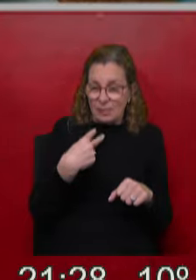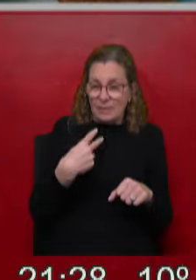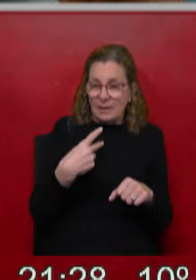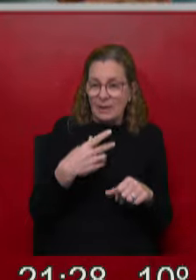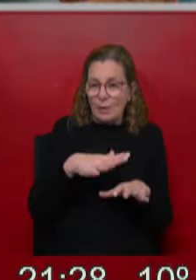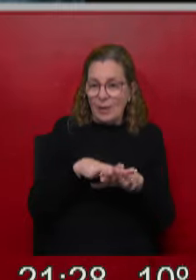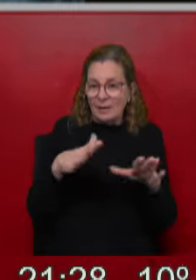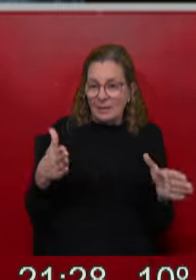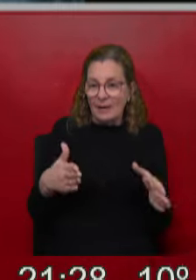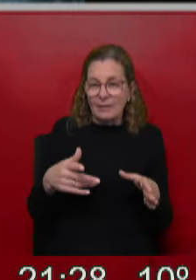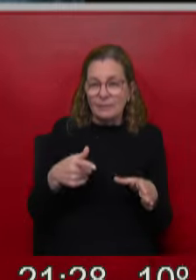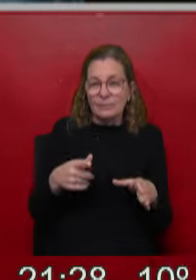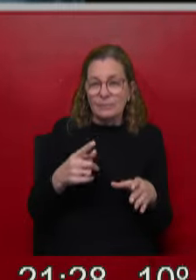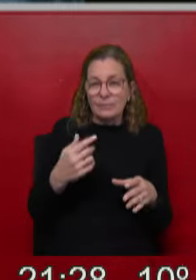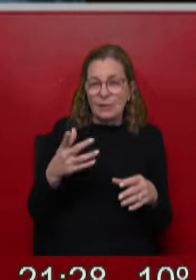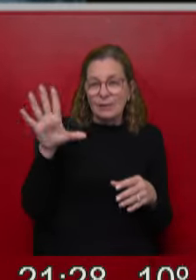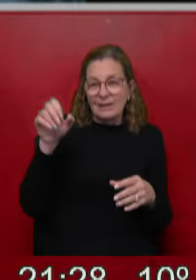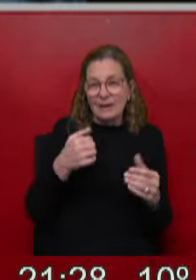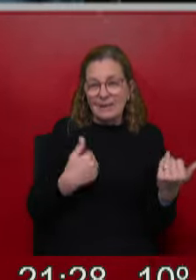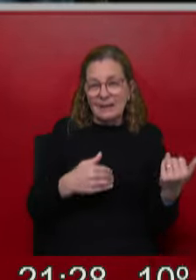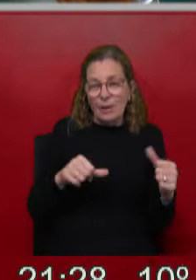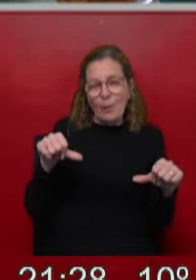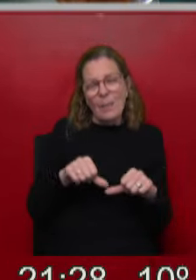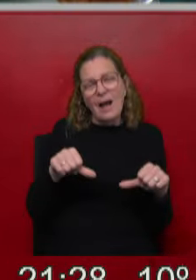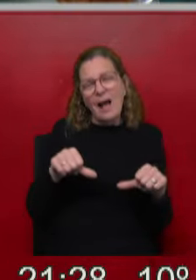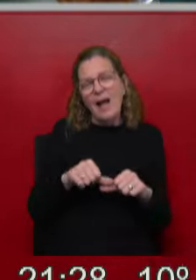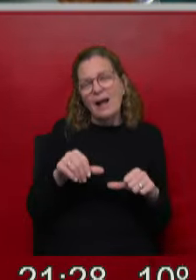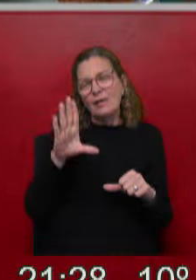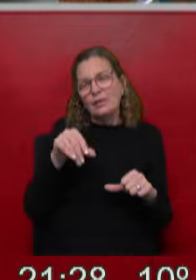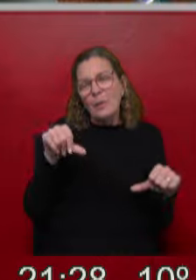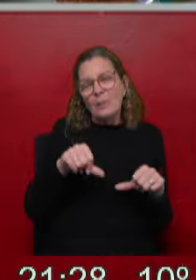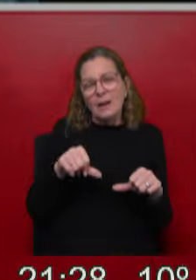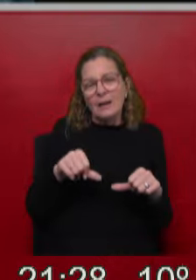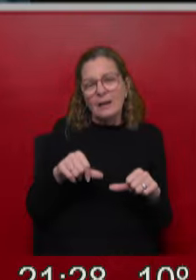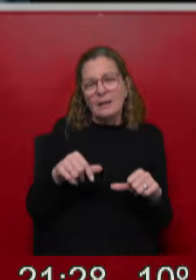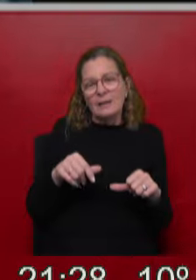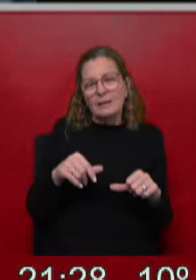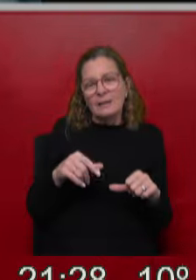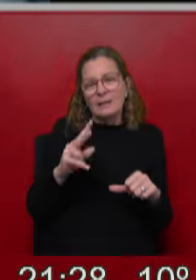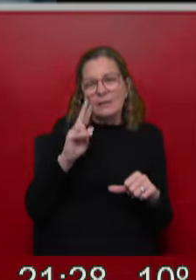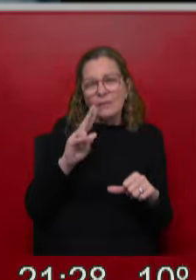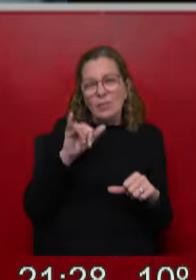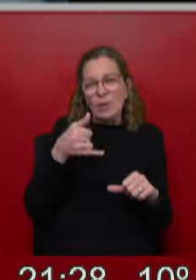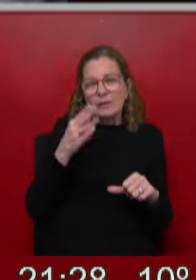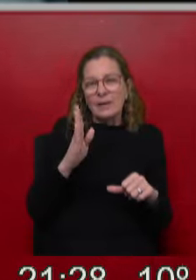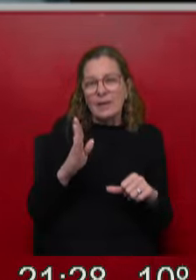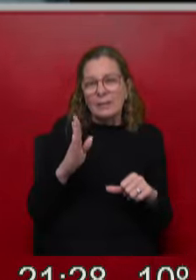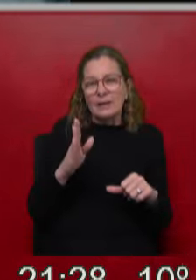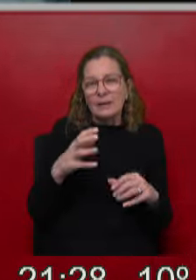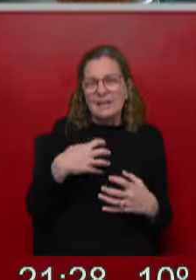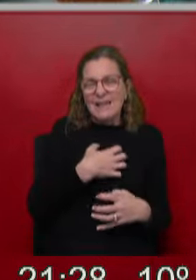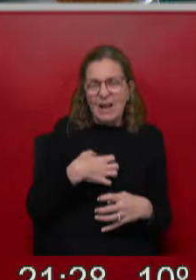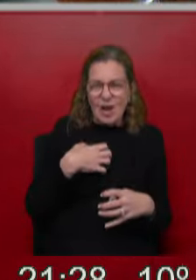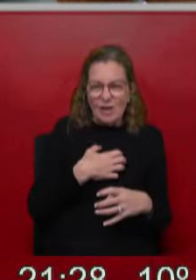un escenario. Por eso no trajiste la guitarra. Por eso no traje la guitarra. Exactamente. Ya te vimos con JP, nos ponemos celosas. La